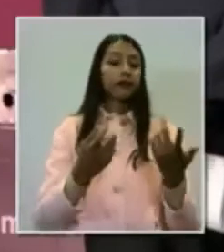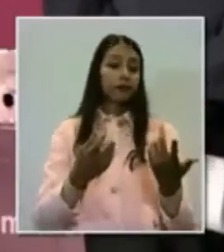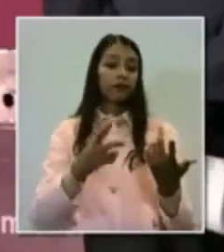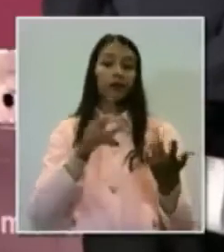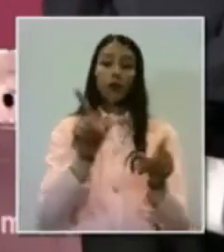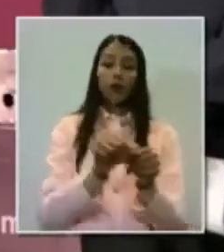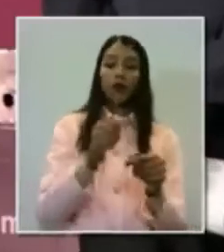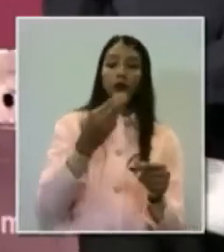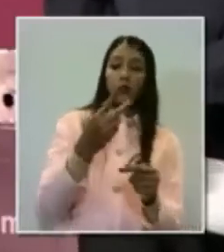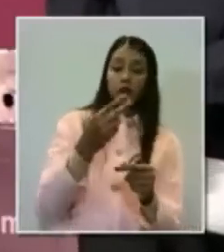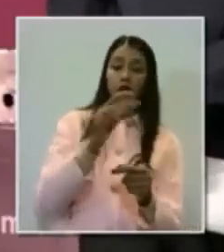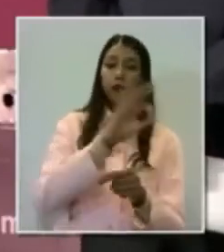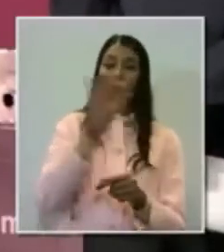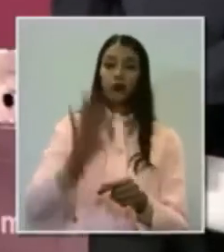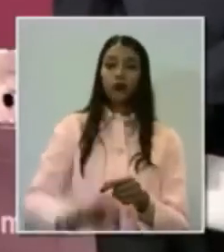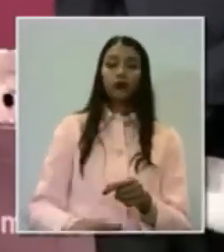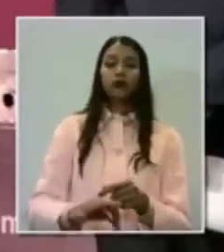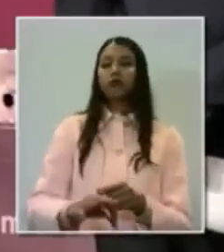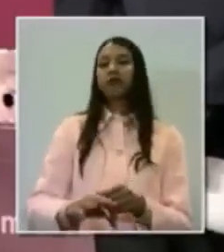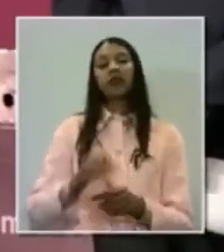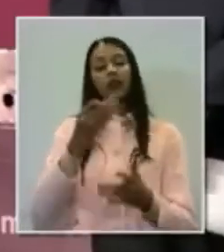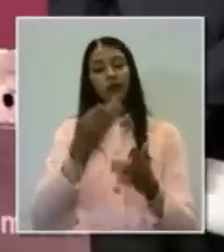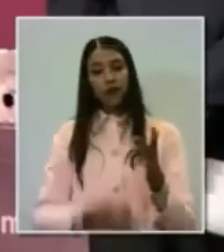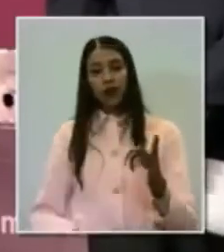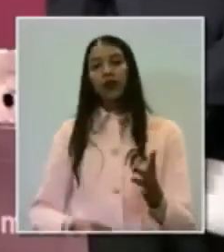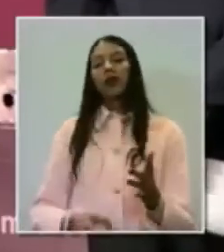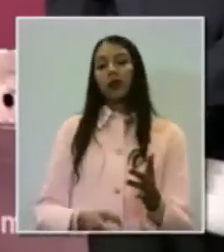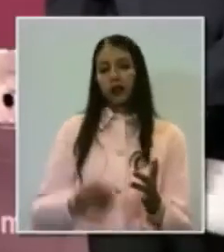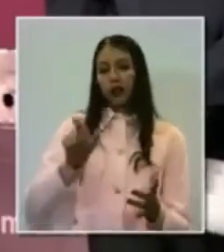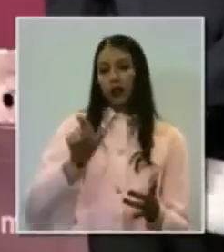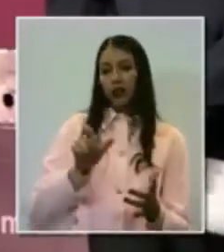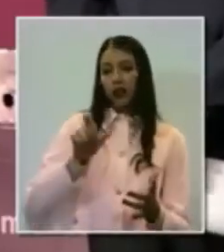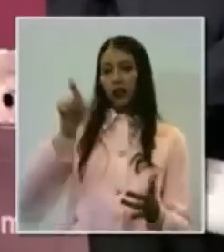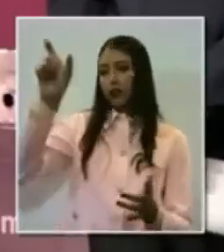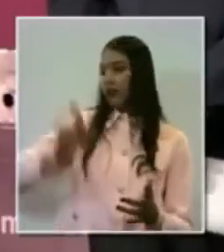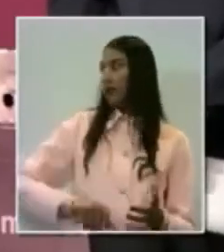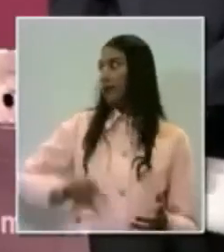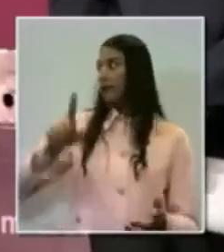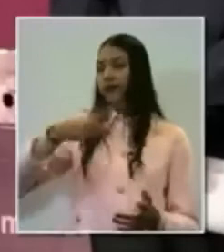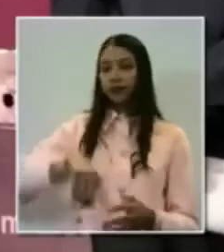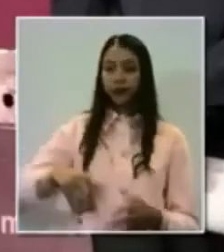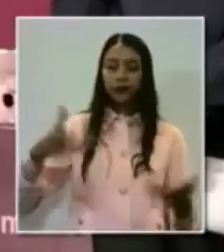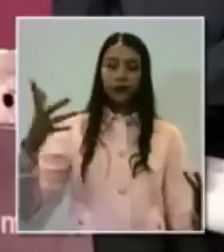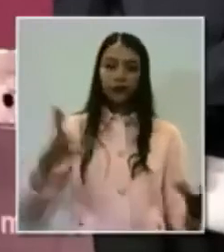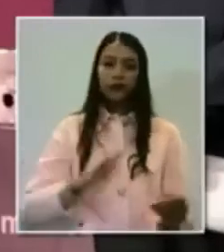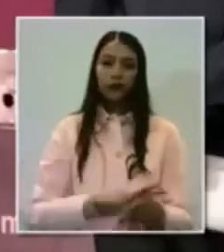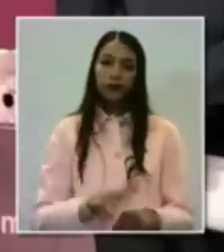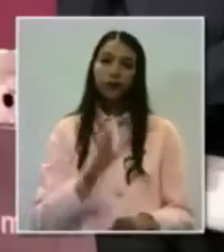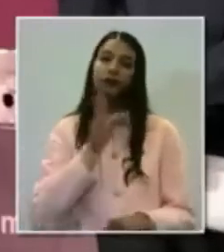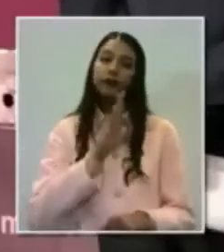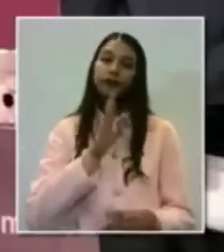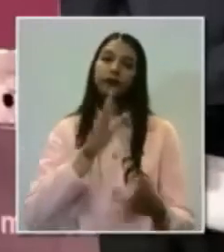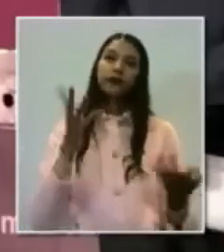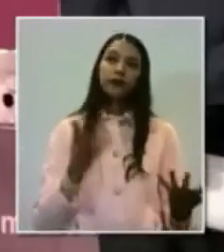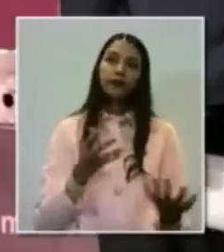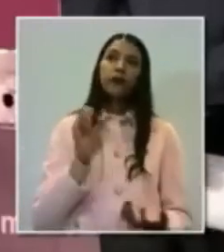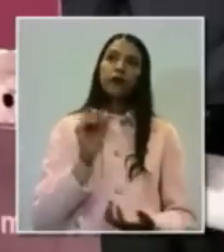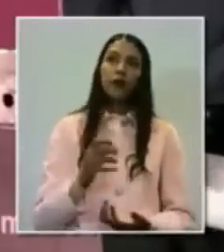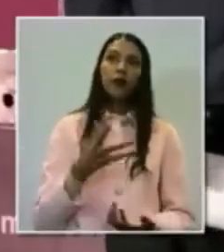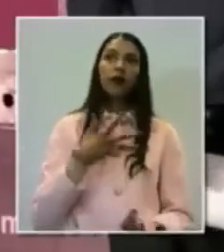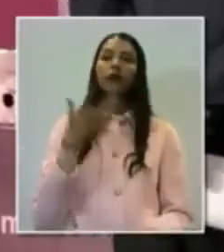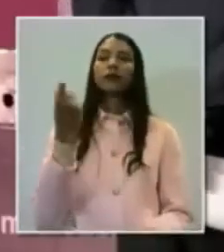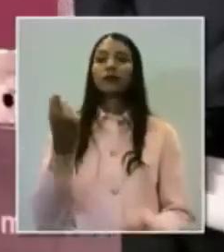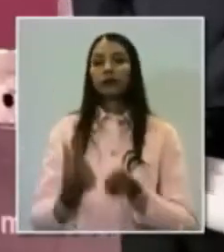hay un 25% que no está todavía tarjetizado y son quienes están siendo afectados. Evidentemente